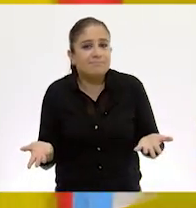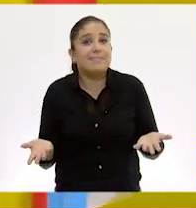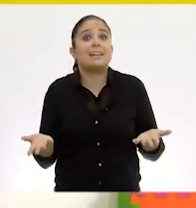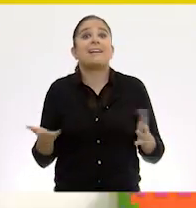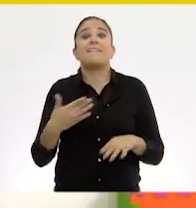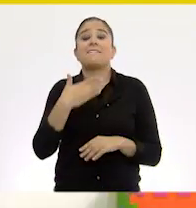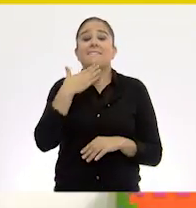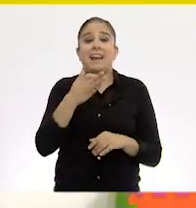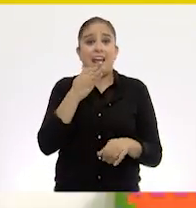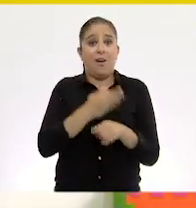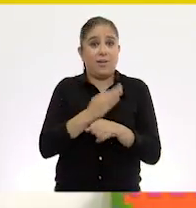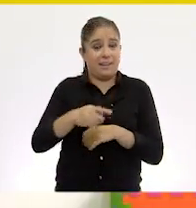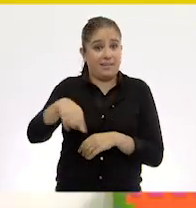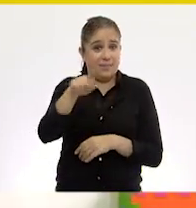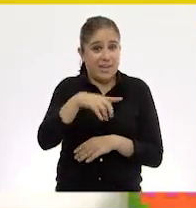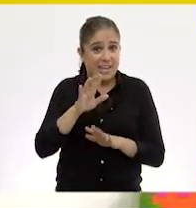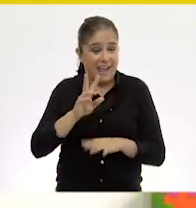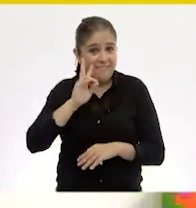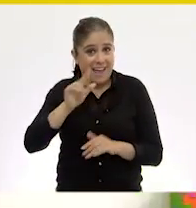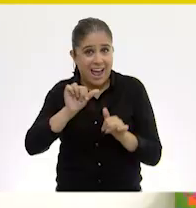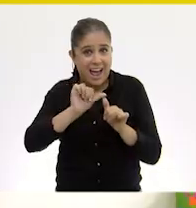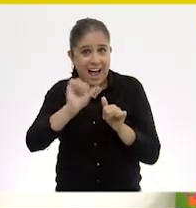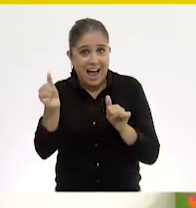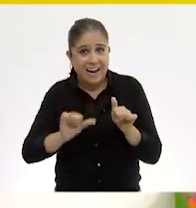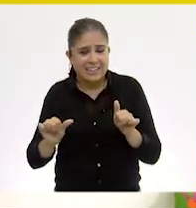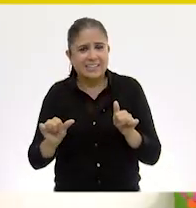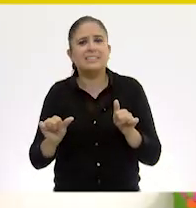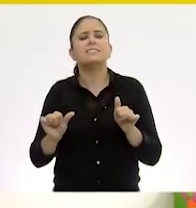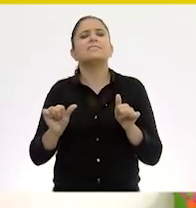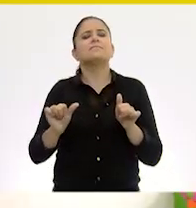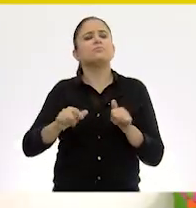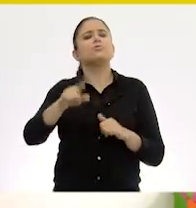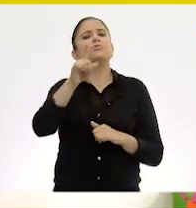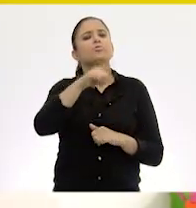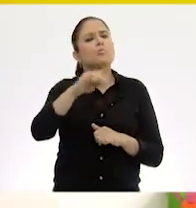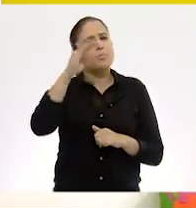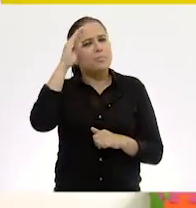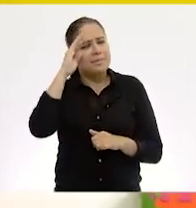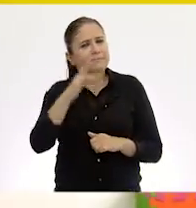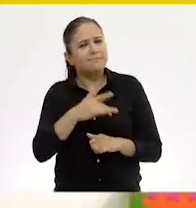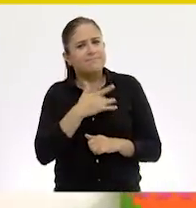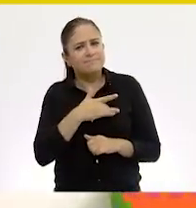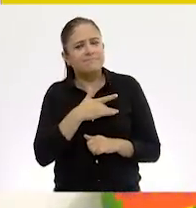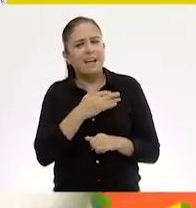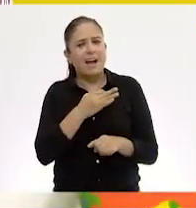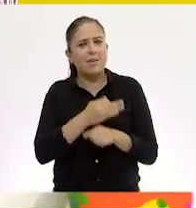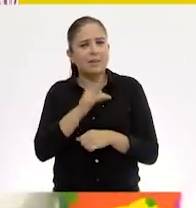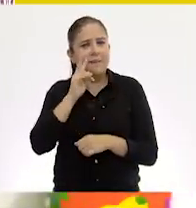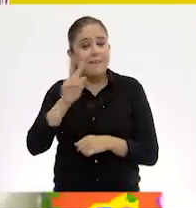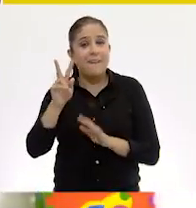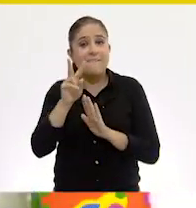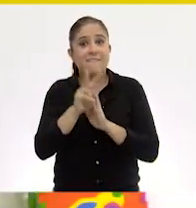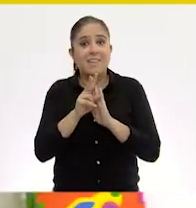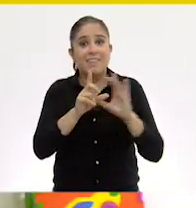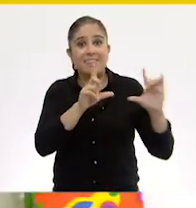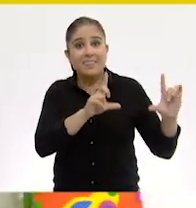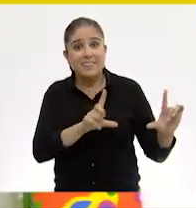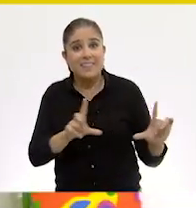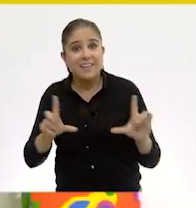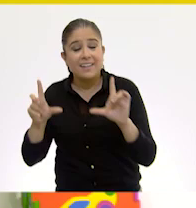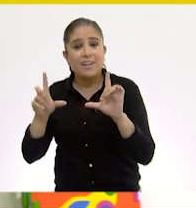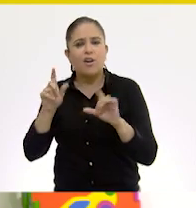Como hemos visto ahorita las artes, bueno, ¿qué te parece si vamos a ver un video que